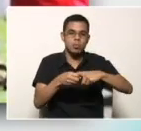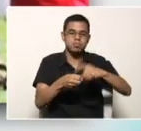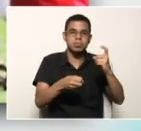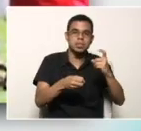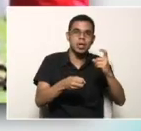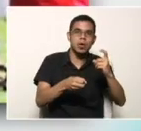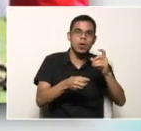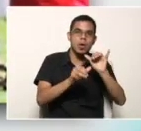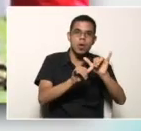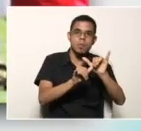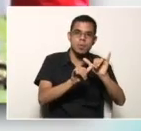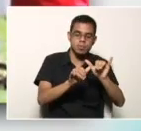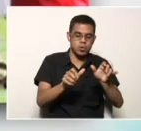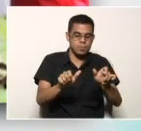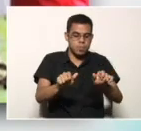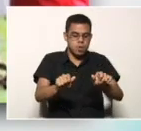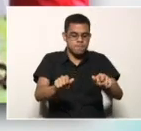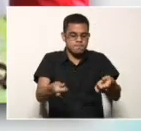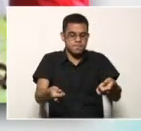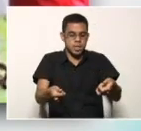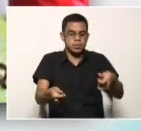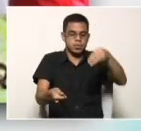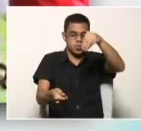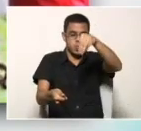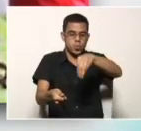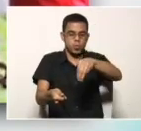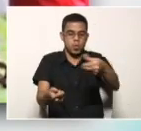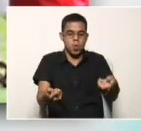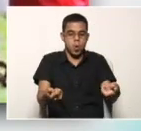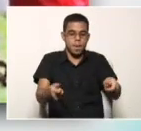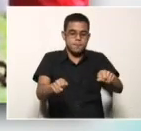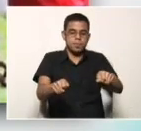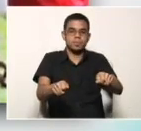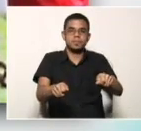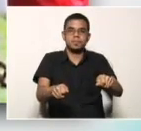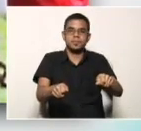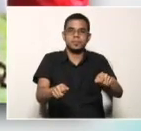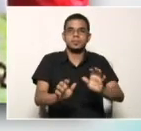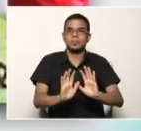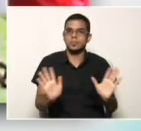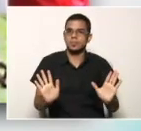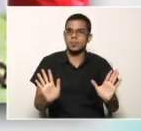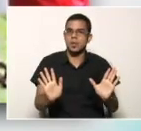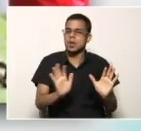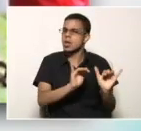abrir los ganchitos primero antes de meterla. ¿Bien? La cuadramos aquí